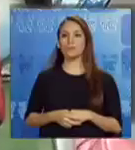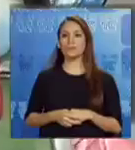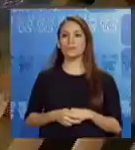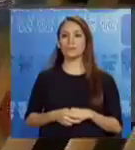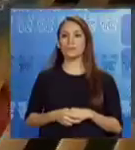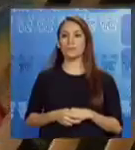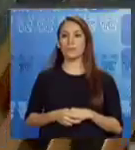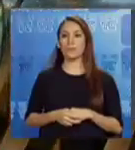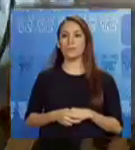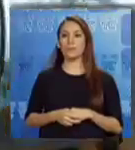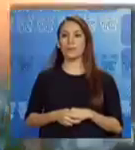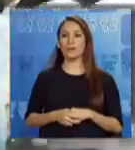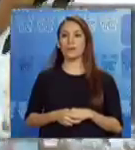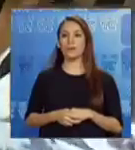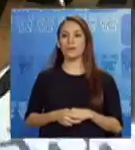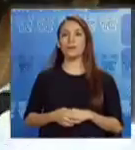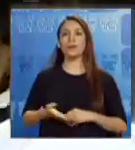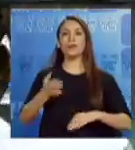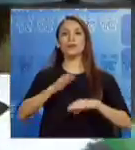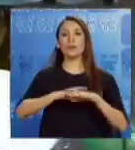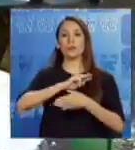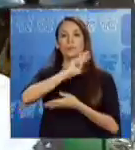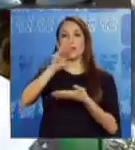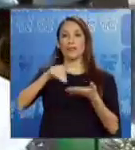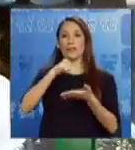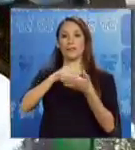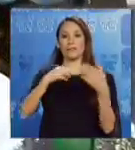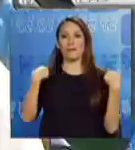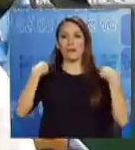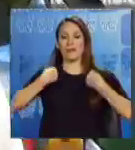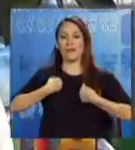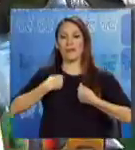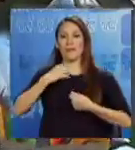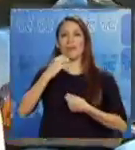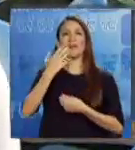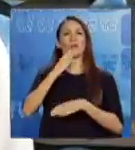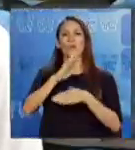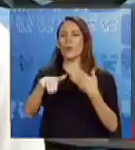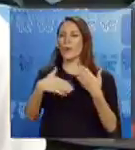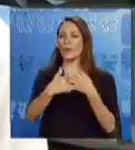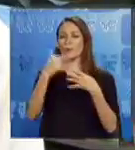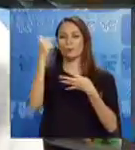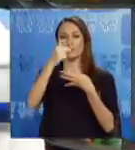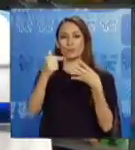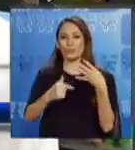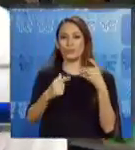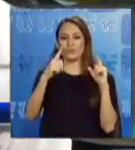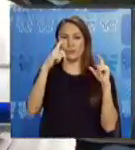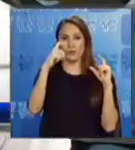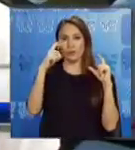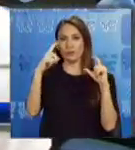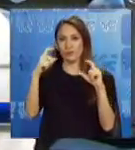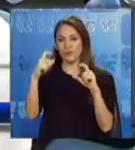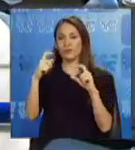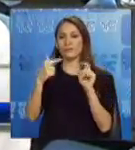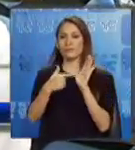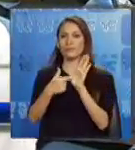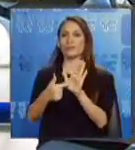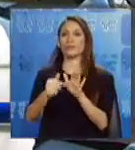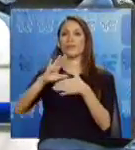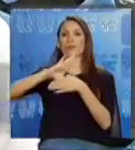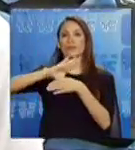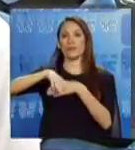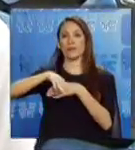de lo que es los frailes, el Manabí, tenemos lo que es canoa, todo esto en sí hemos sacado por esta feria